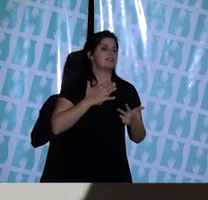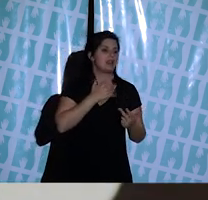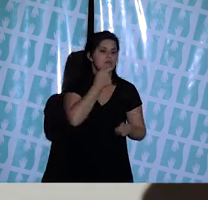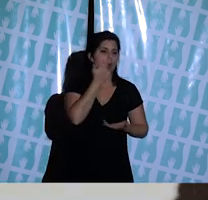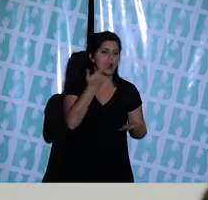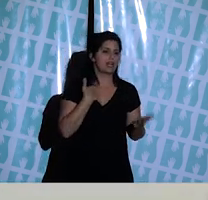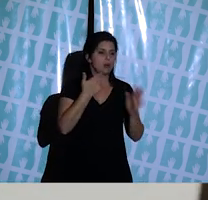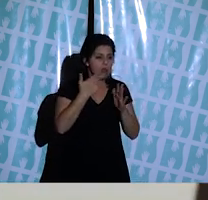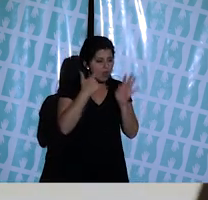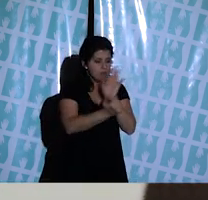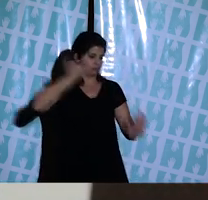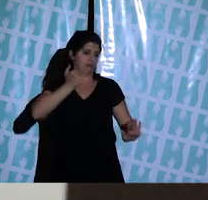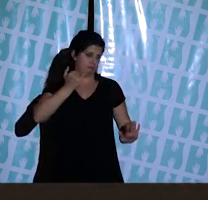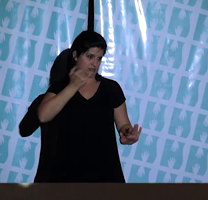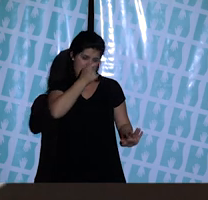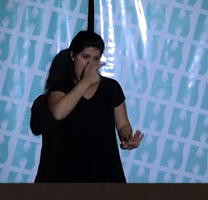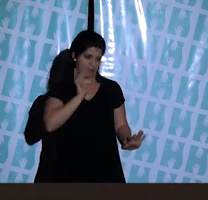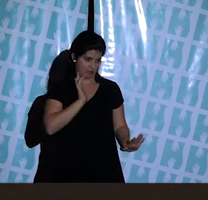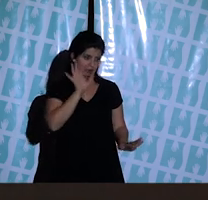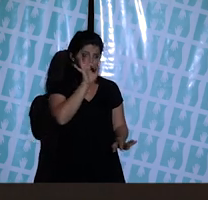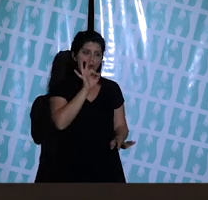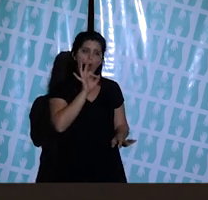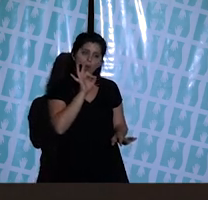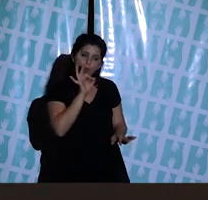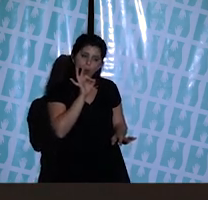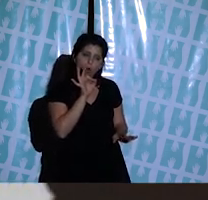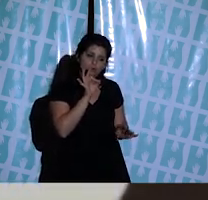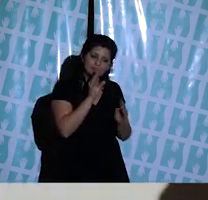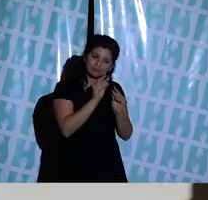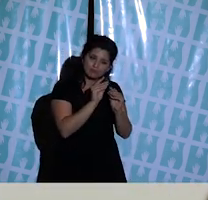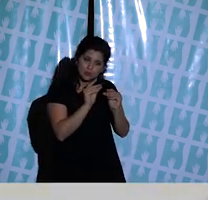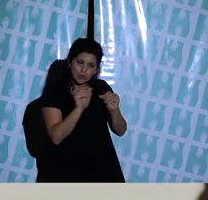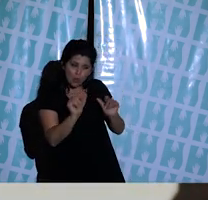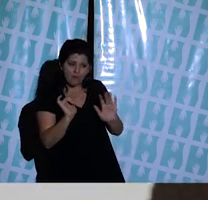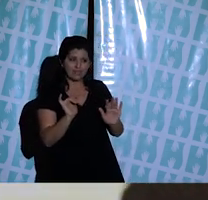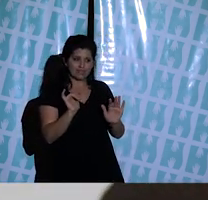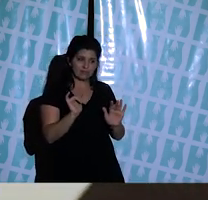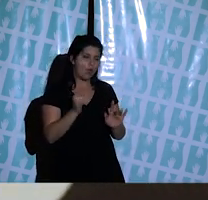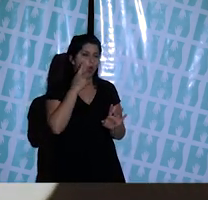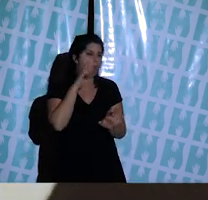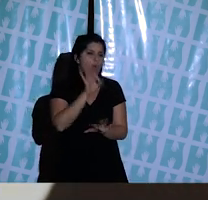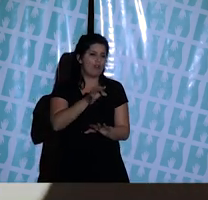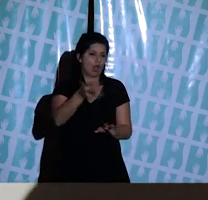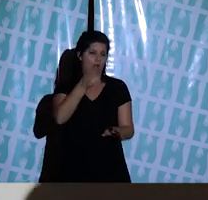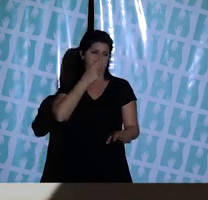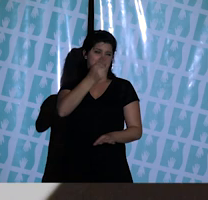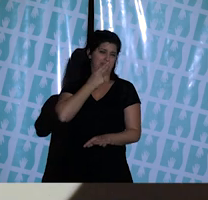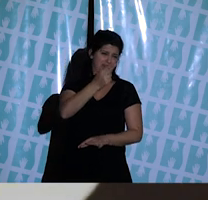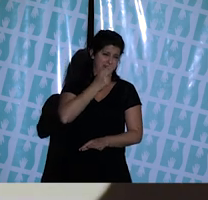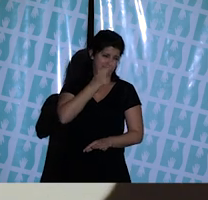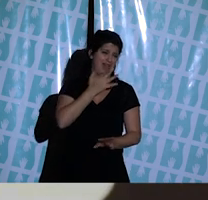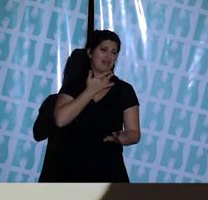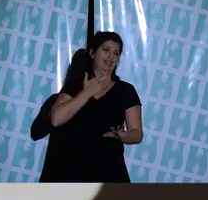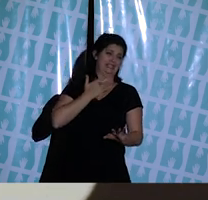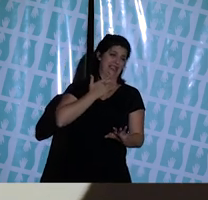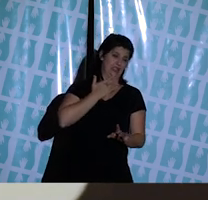rápidamente detectables o de esas suaves. Indudablemente es muy adictivo el tabaquismo frente a la adicción a